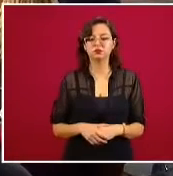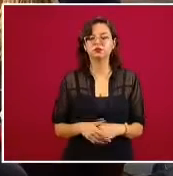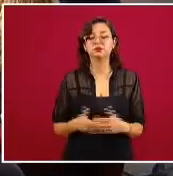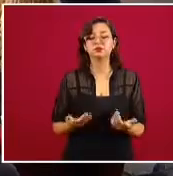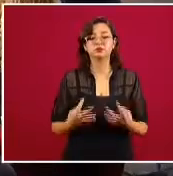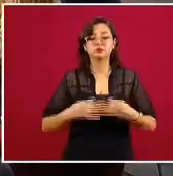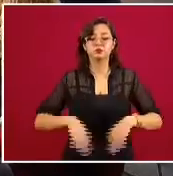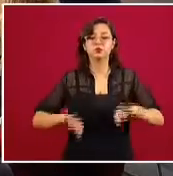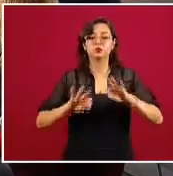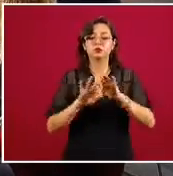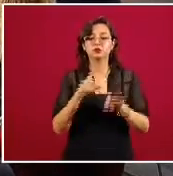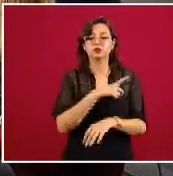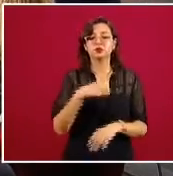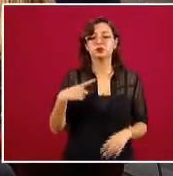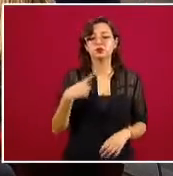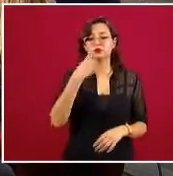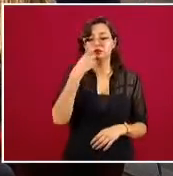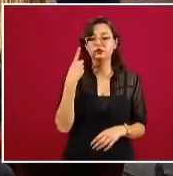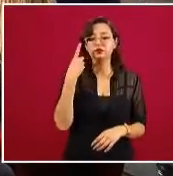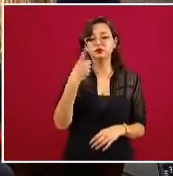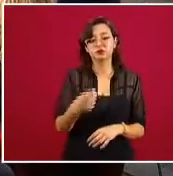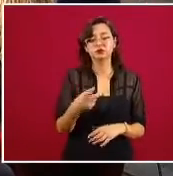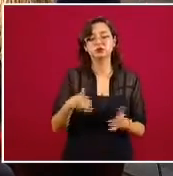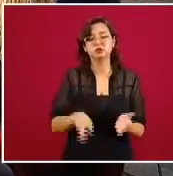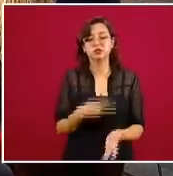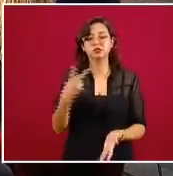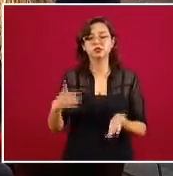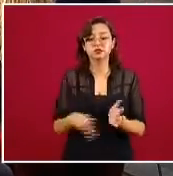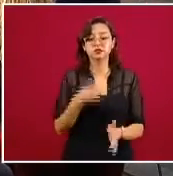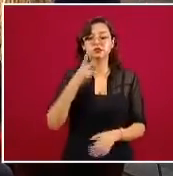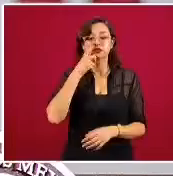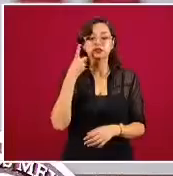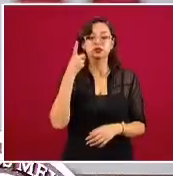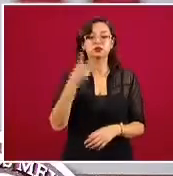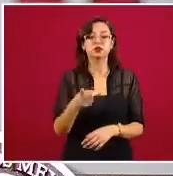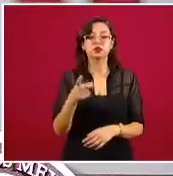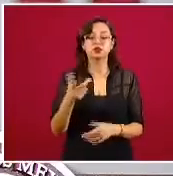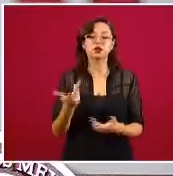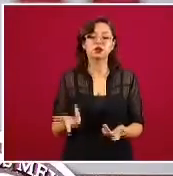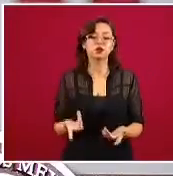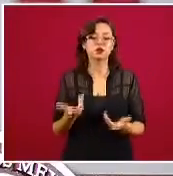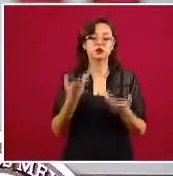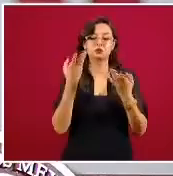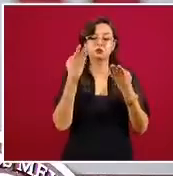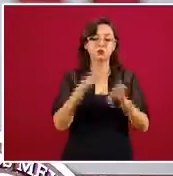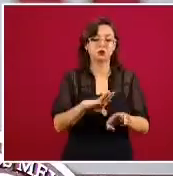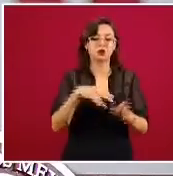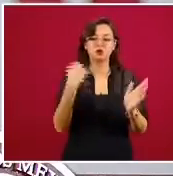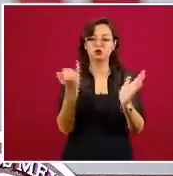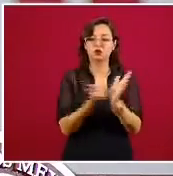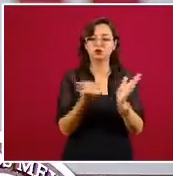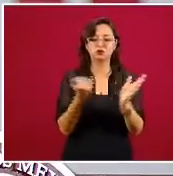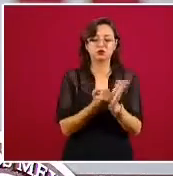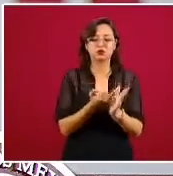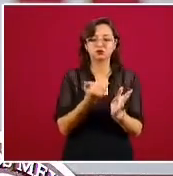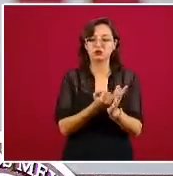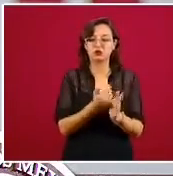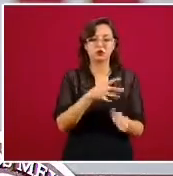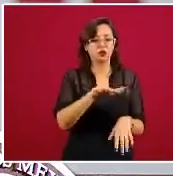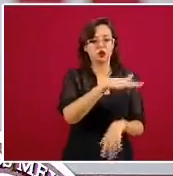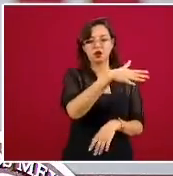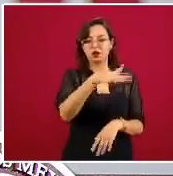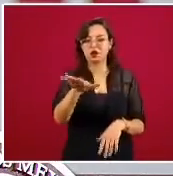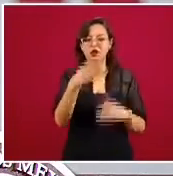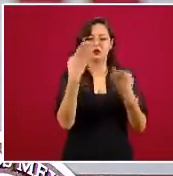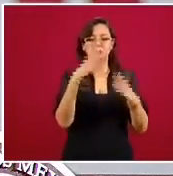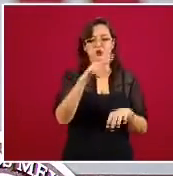es importante decir, se ha mencionado en otras ocasiones, el día de hoy la tasa de interés interbancaria de equilibrio del